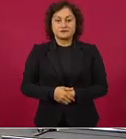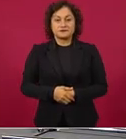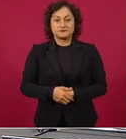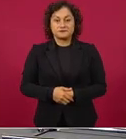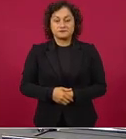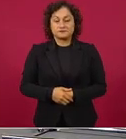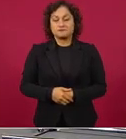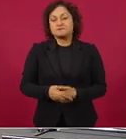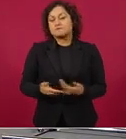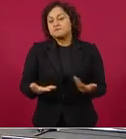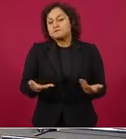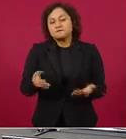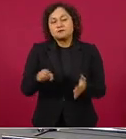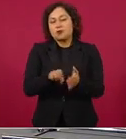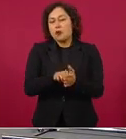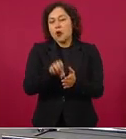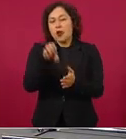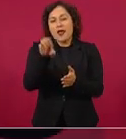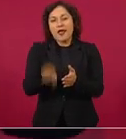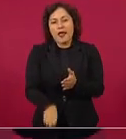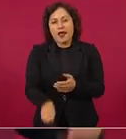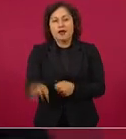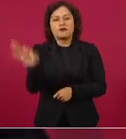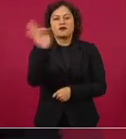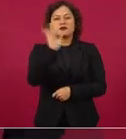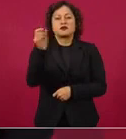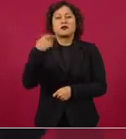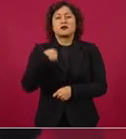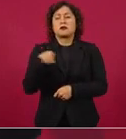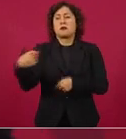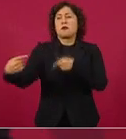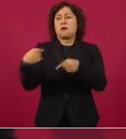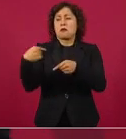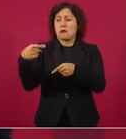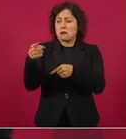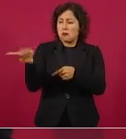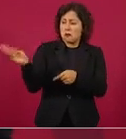no tuviese yo diferencias con lo de Mola,